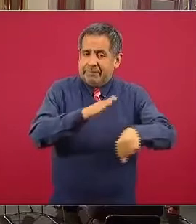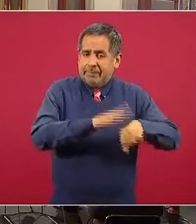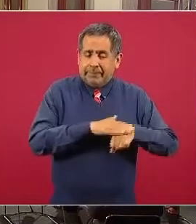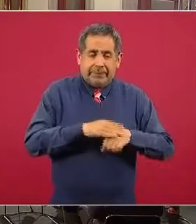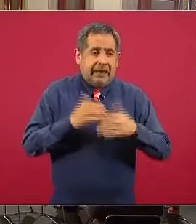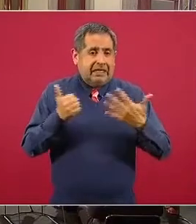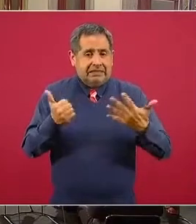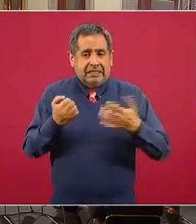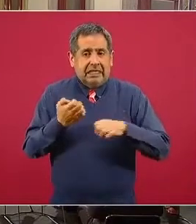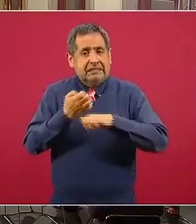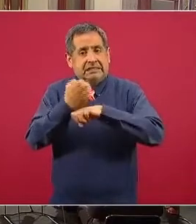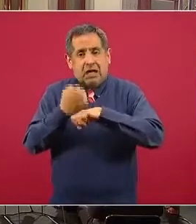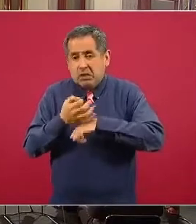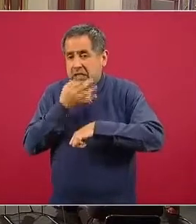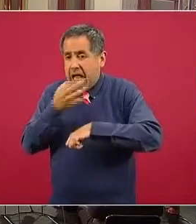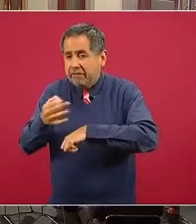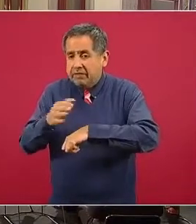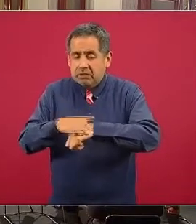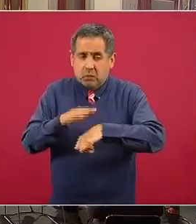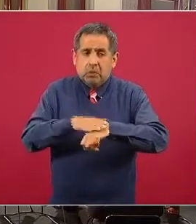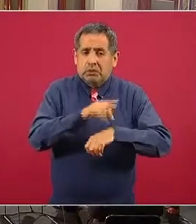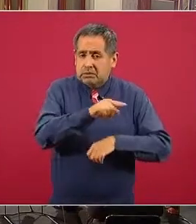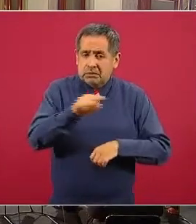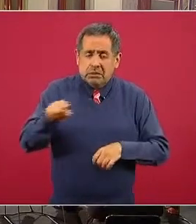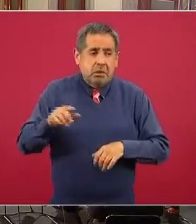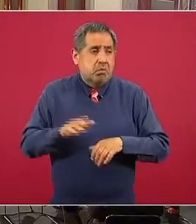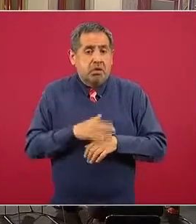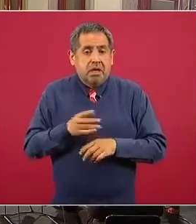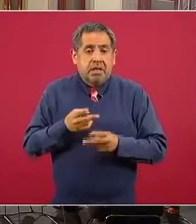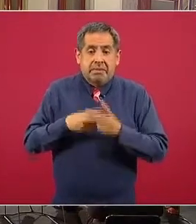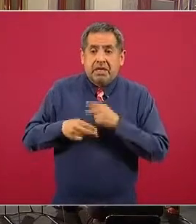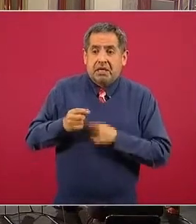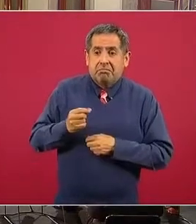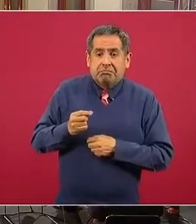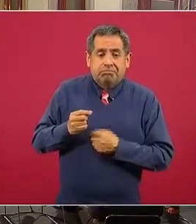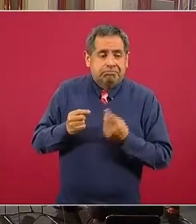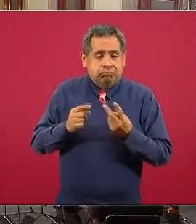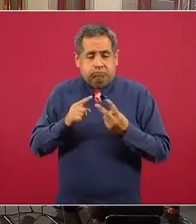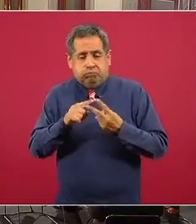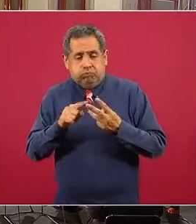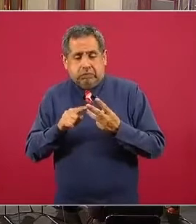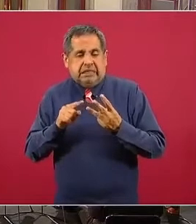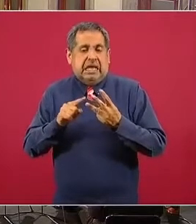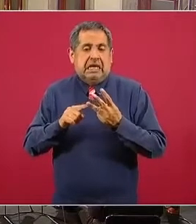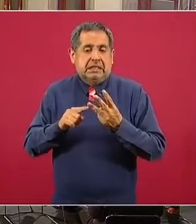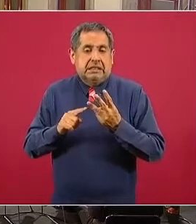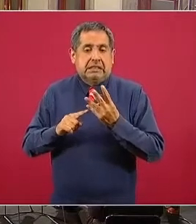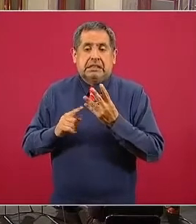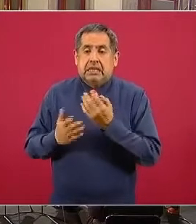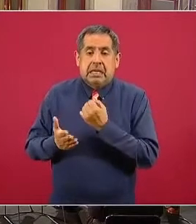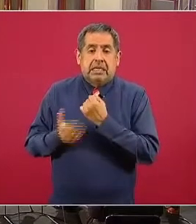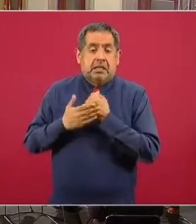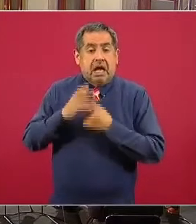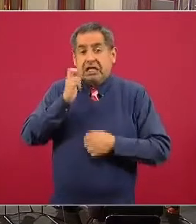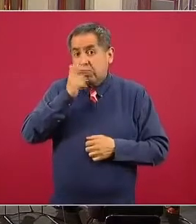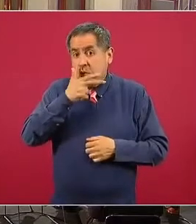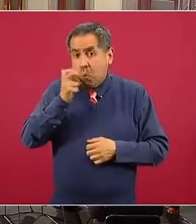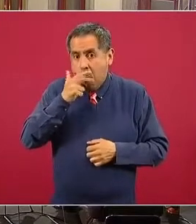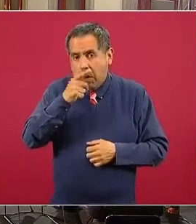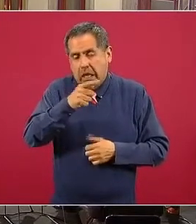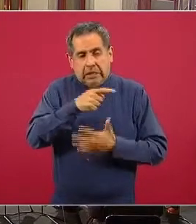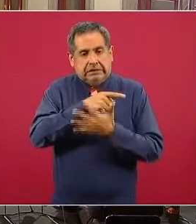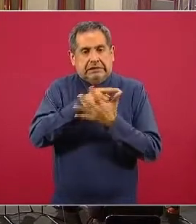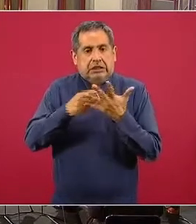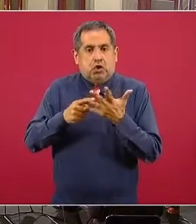las 6 entidades federativas, dado que tienen al menos 2 o algunas 3, y en el caso de Chihuahua, los